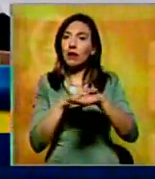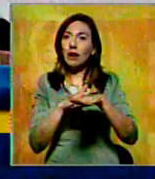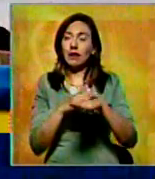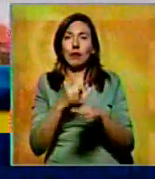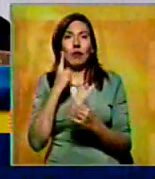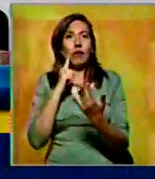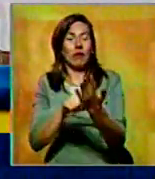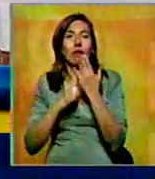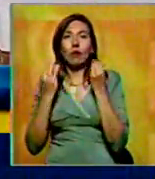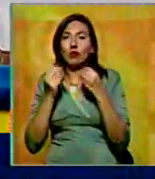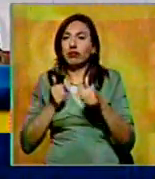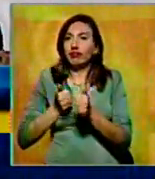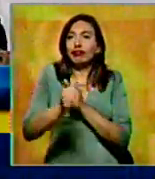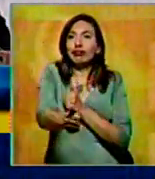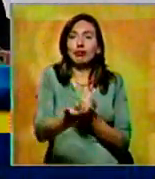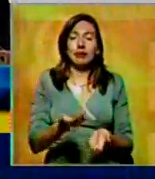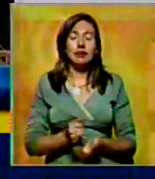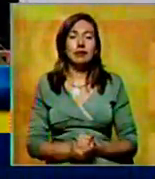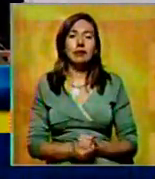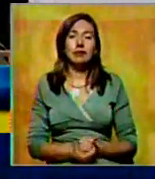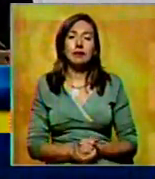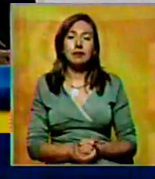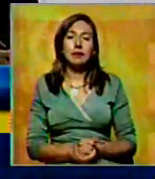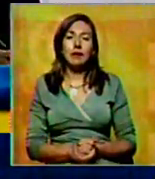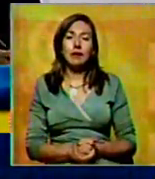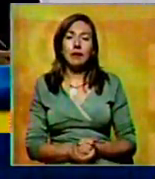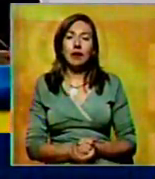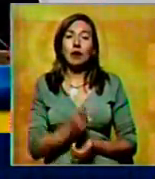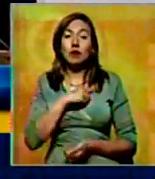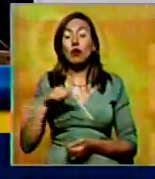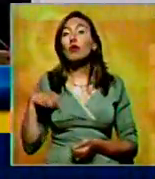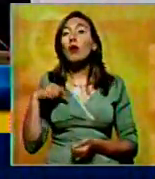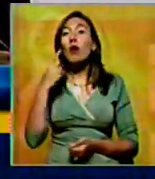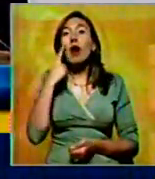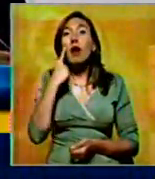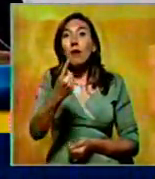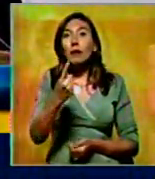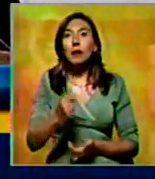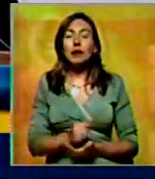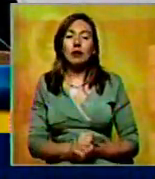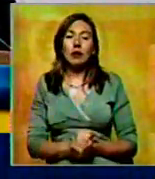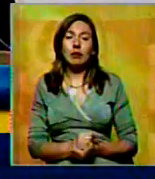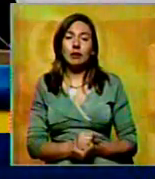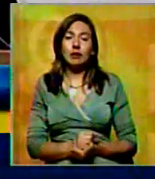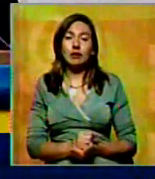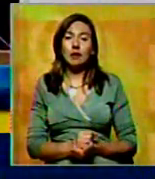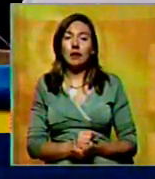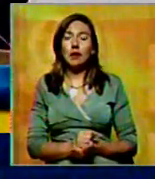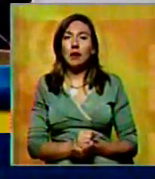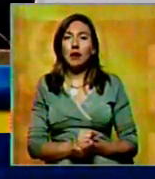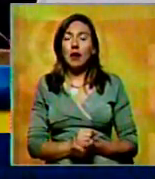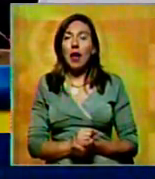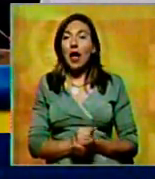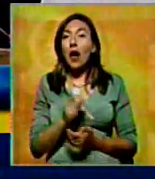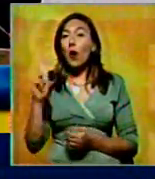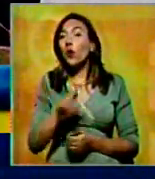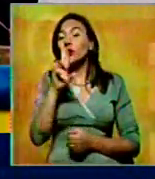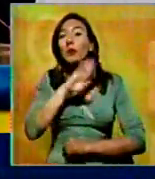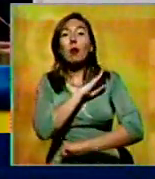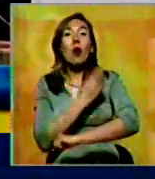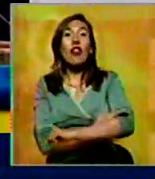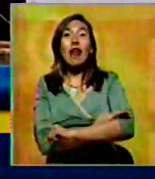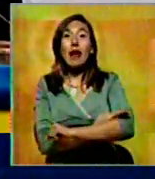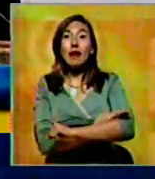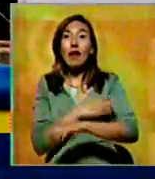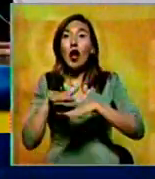hoy. Algunos datos. Hemos vivido por el uso del poder público en favor